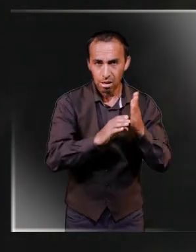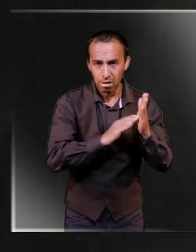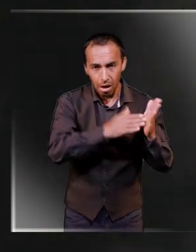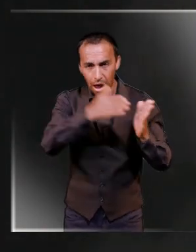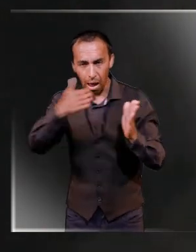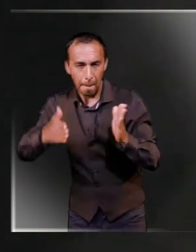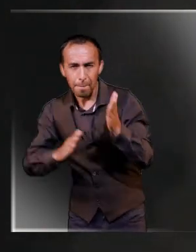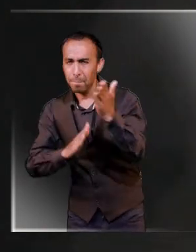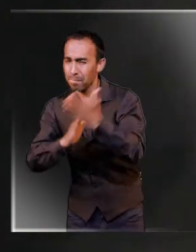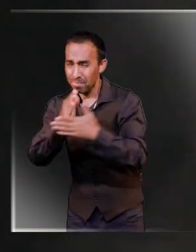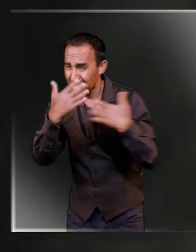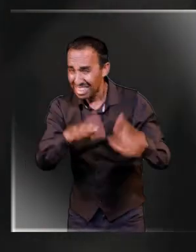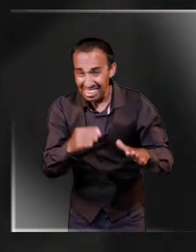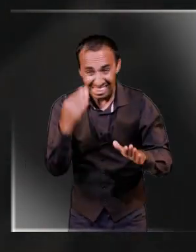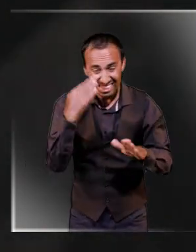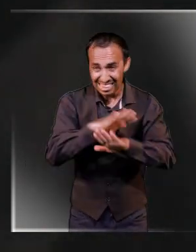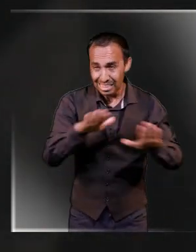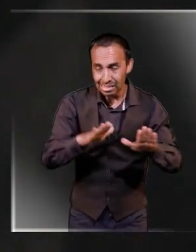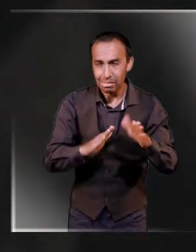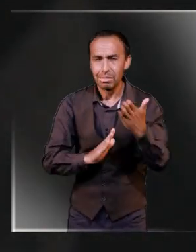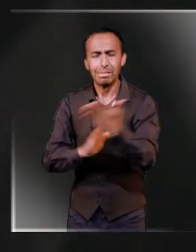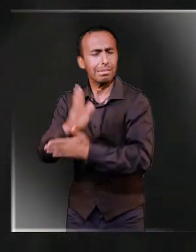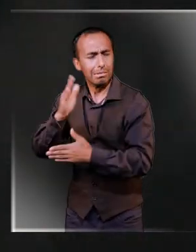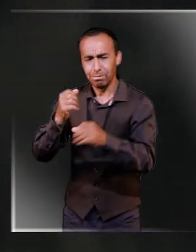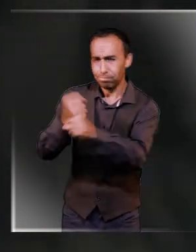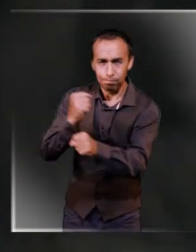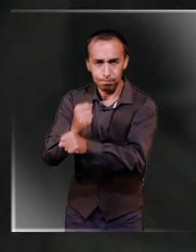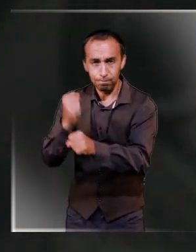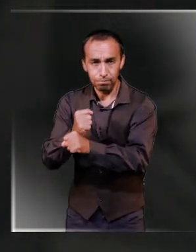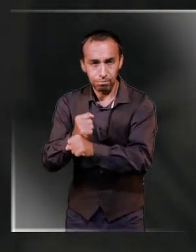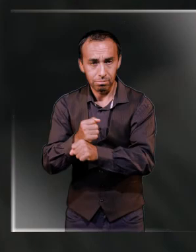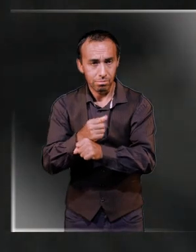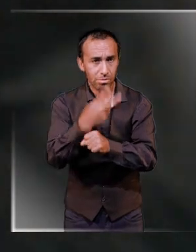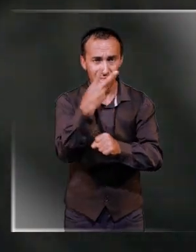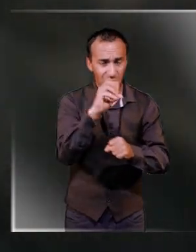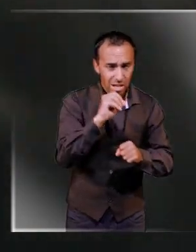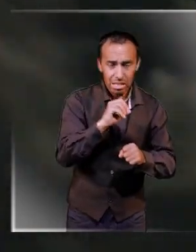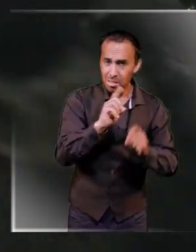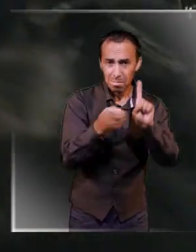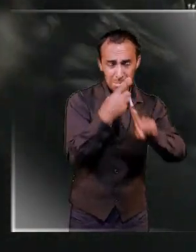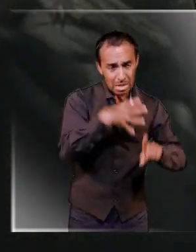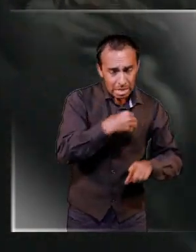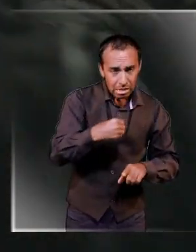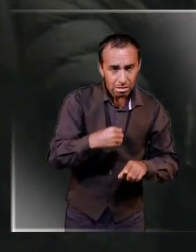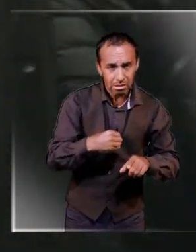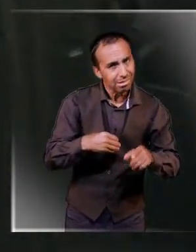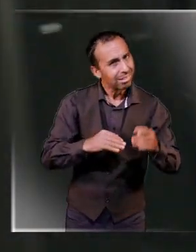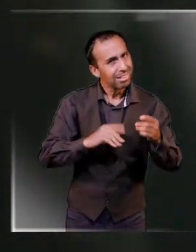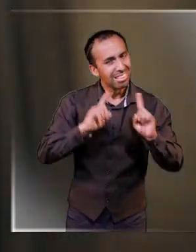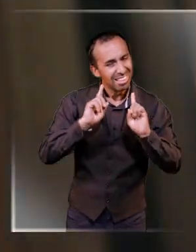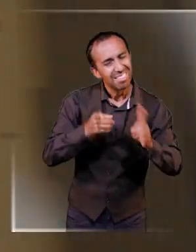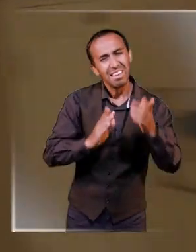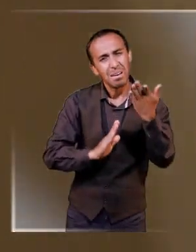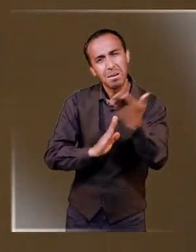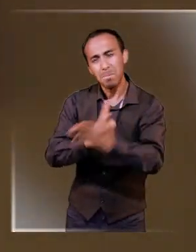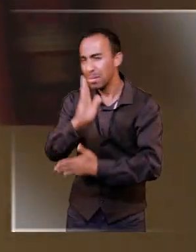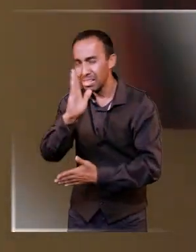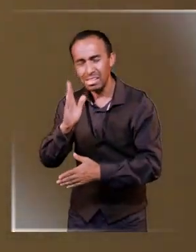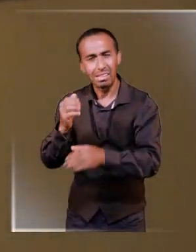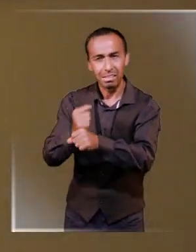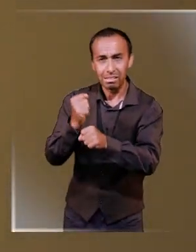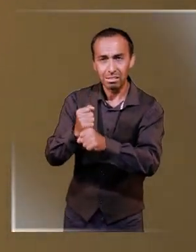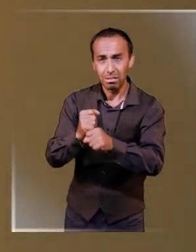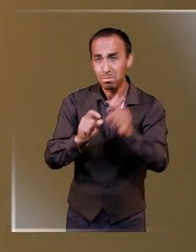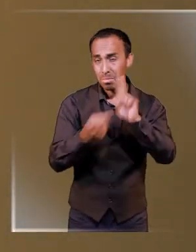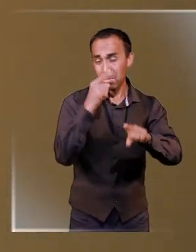trabajar. Había tenido Joaquín a mi primer hijo, a los 20, entonces tenía que trabajar y en primer año de la universidad